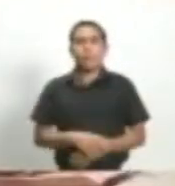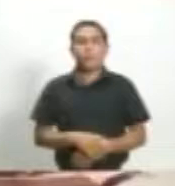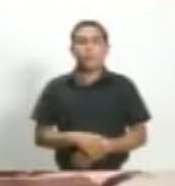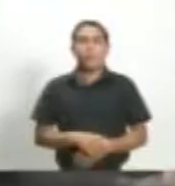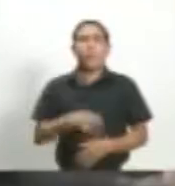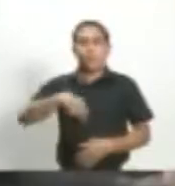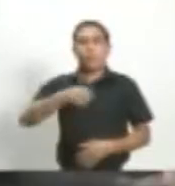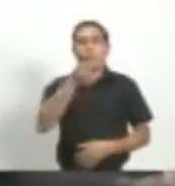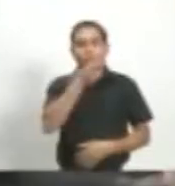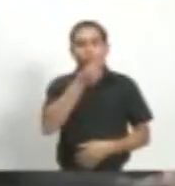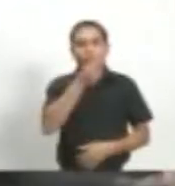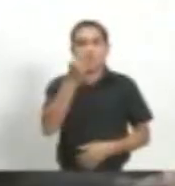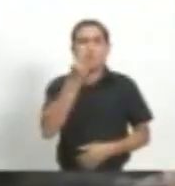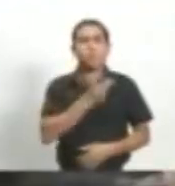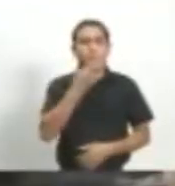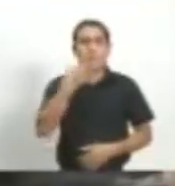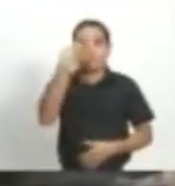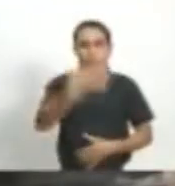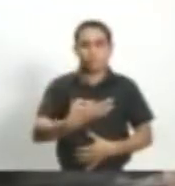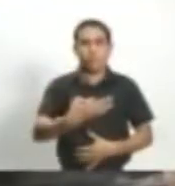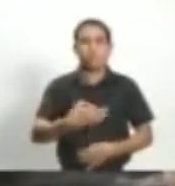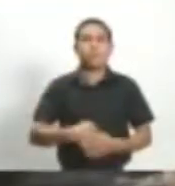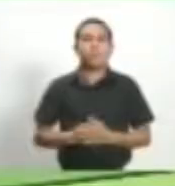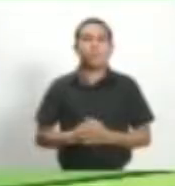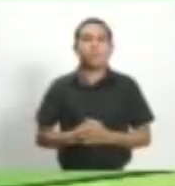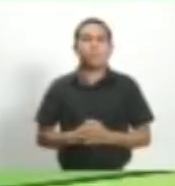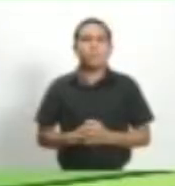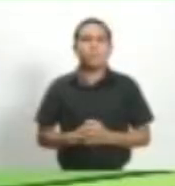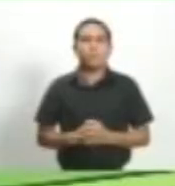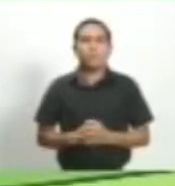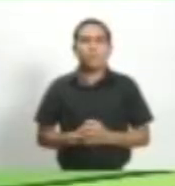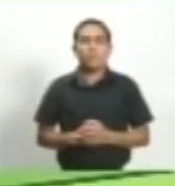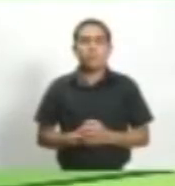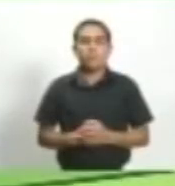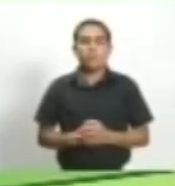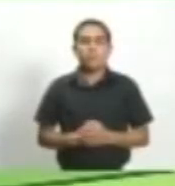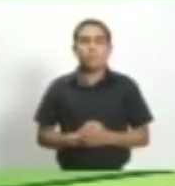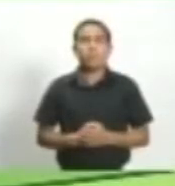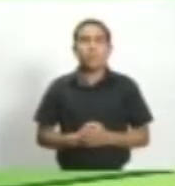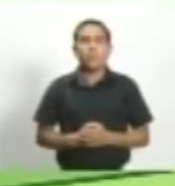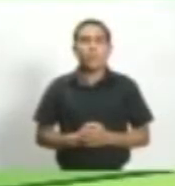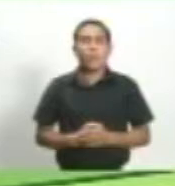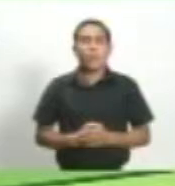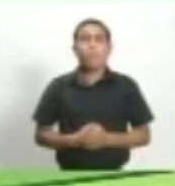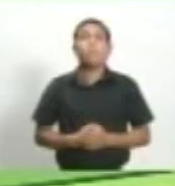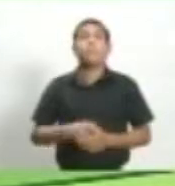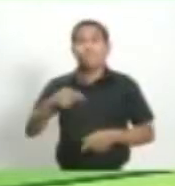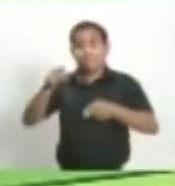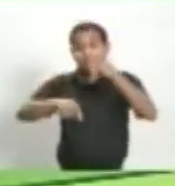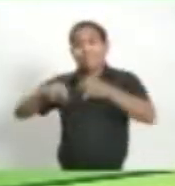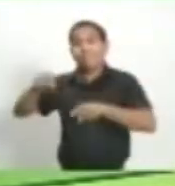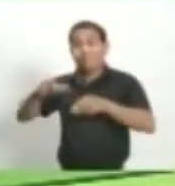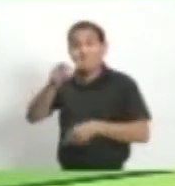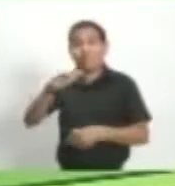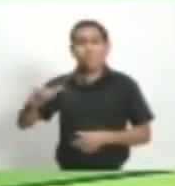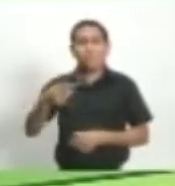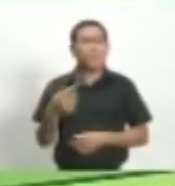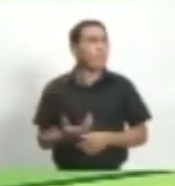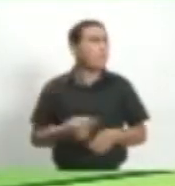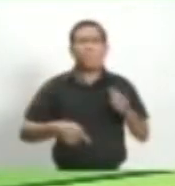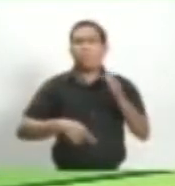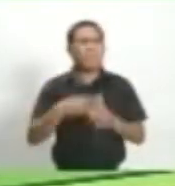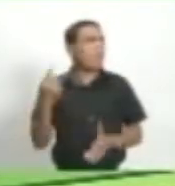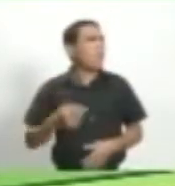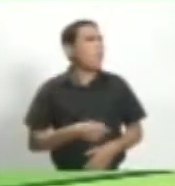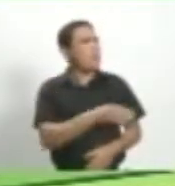Verbel, Las Noticias, un compromiso con la verdad. Y de acuerdo a diferentes quejas por mal estado en edificaciones presentadas ante la